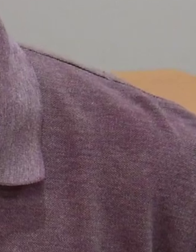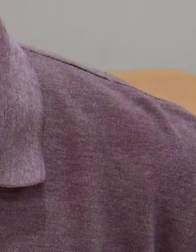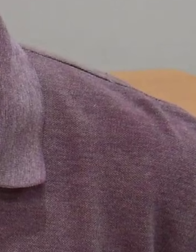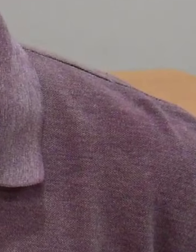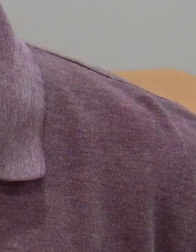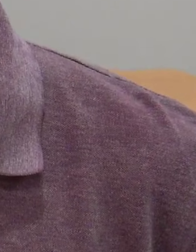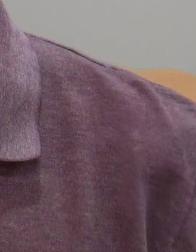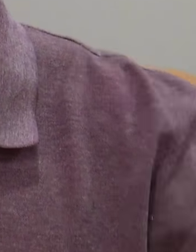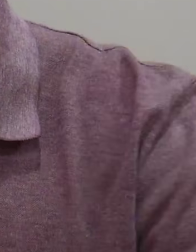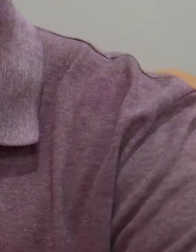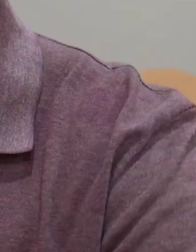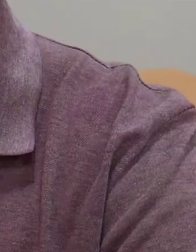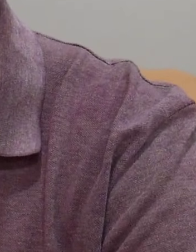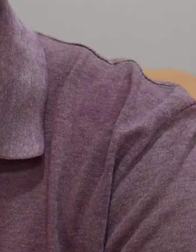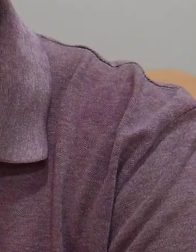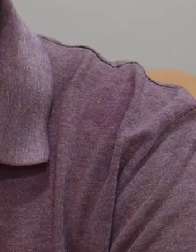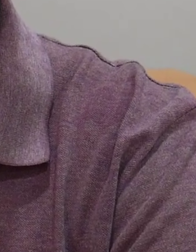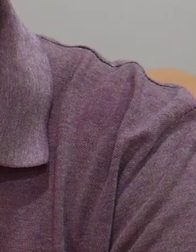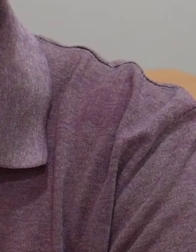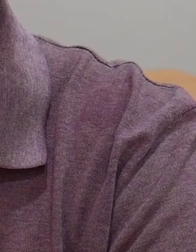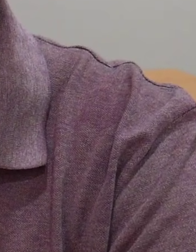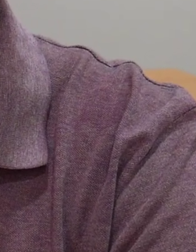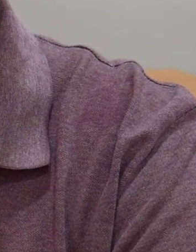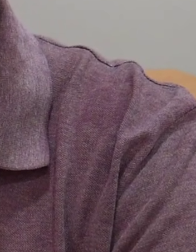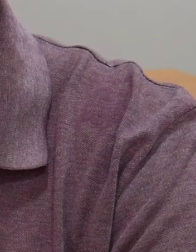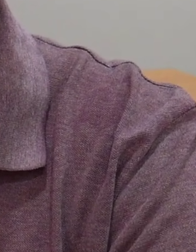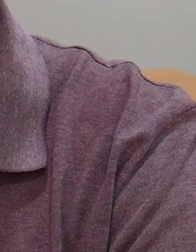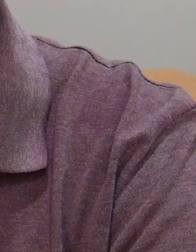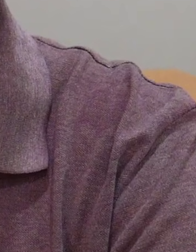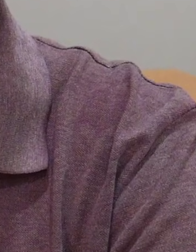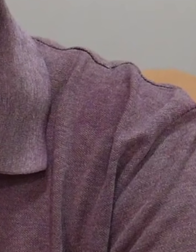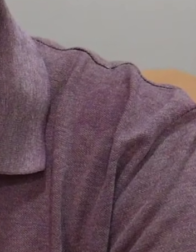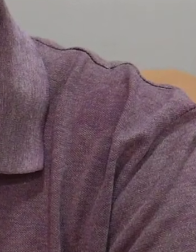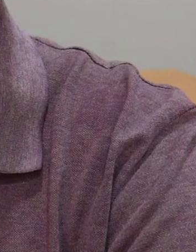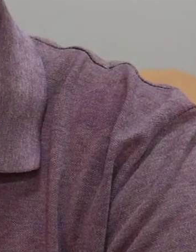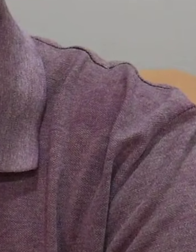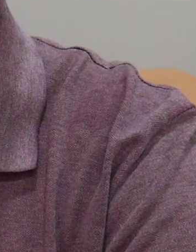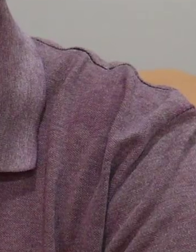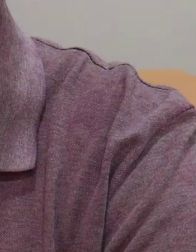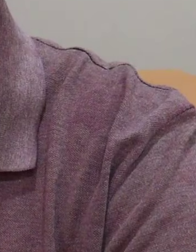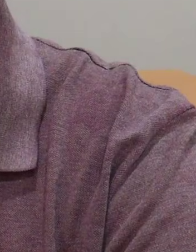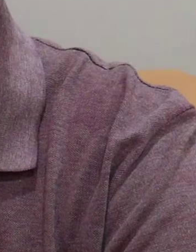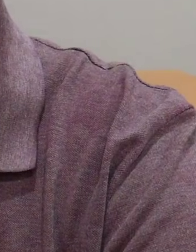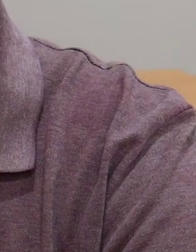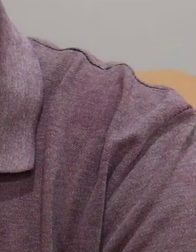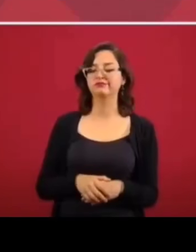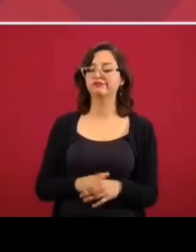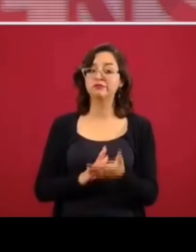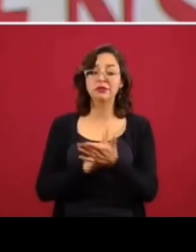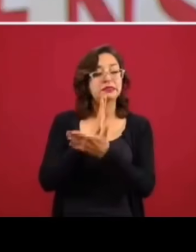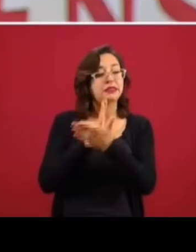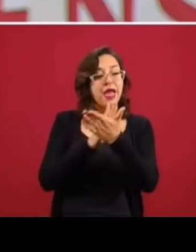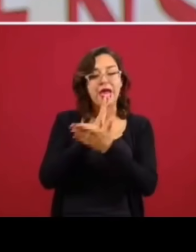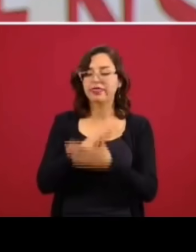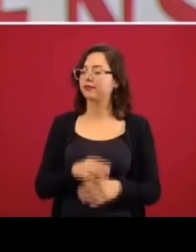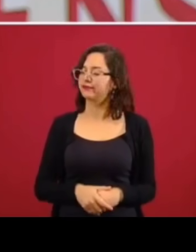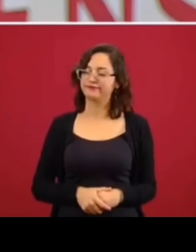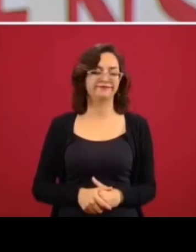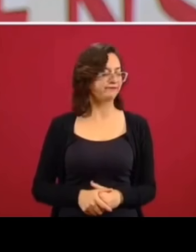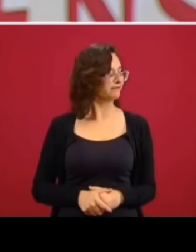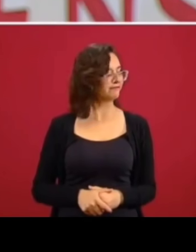a esto. Y esto fue lo que dijo el presidente el día de hoy sobre Leo Zuckerman. El otro día estaba yo